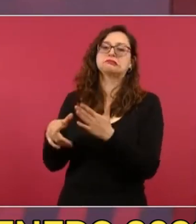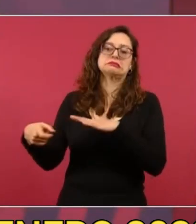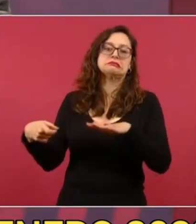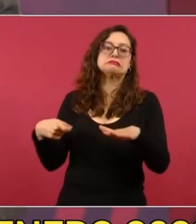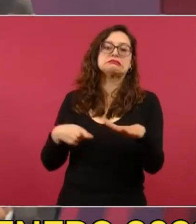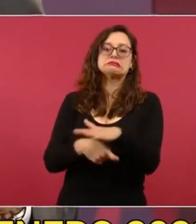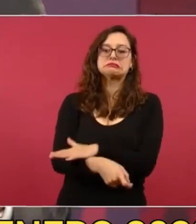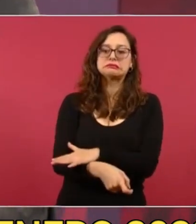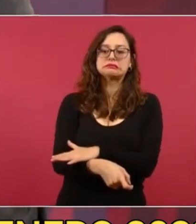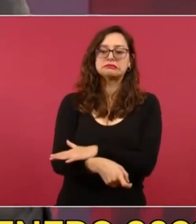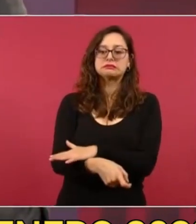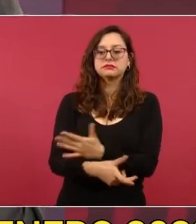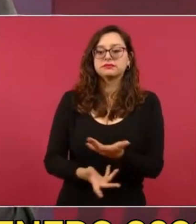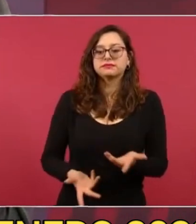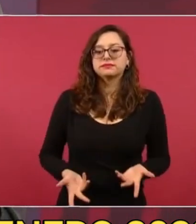era